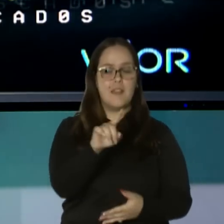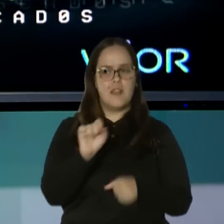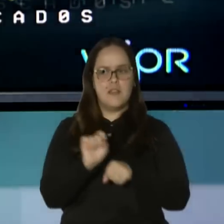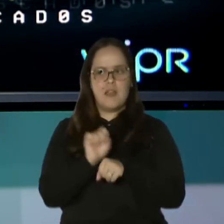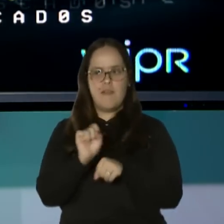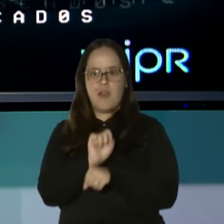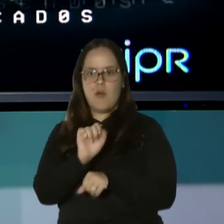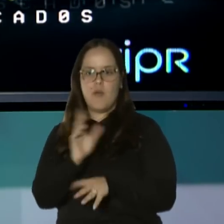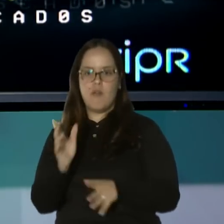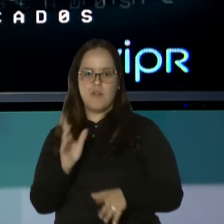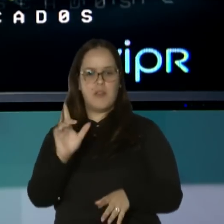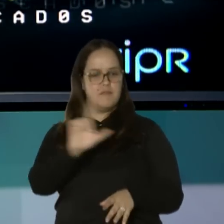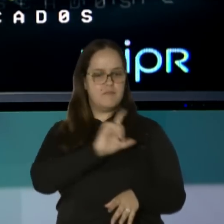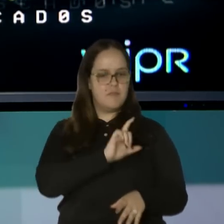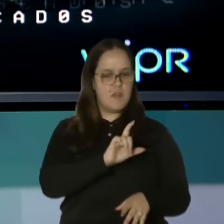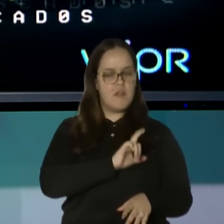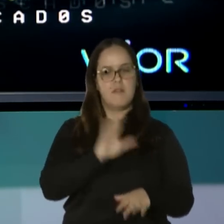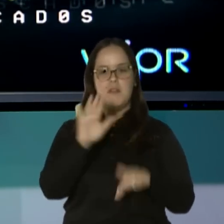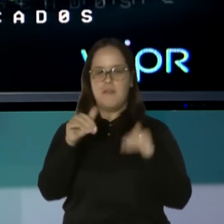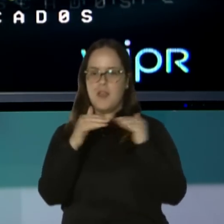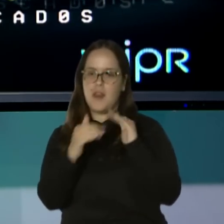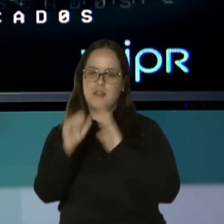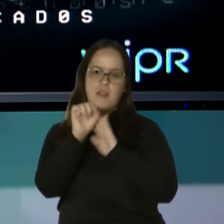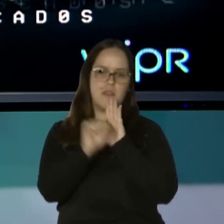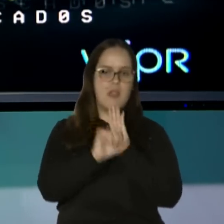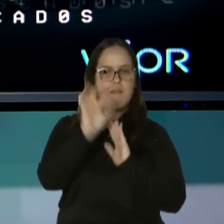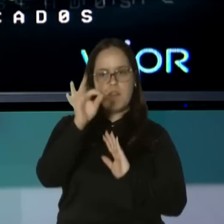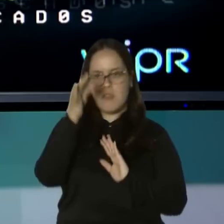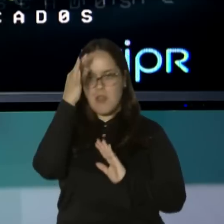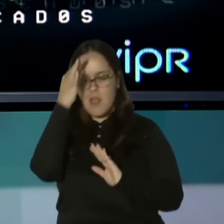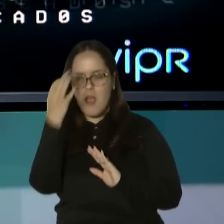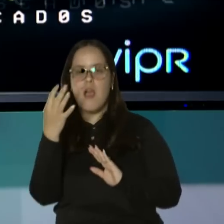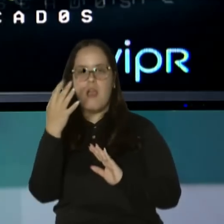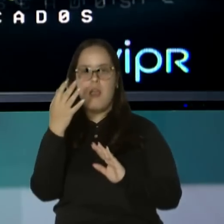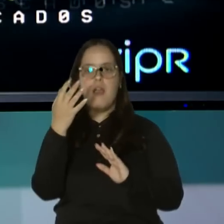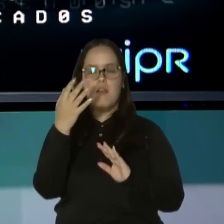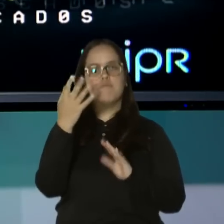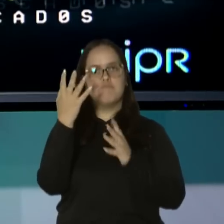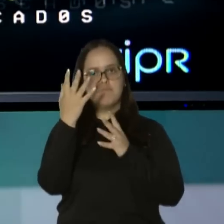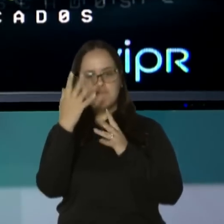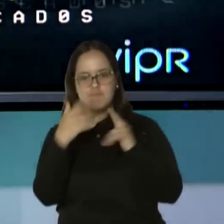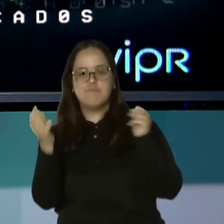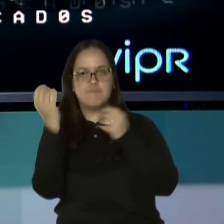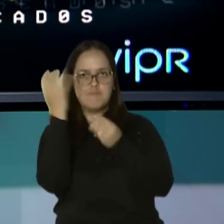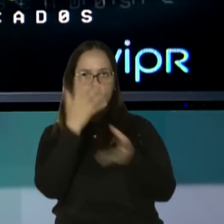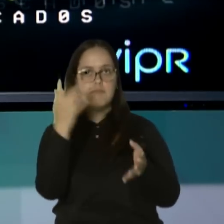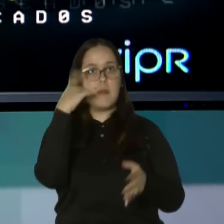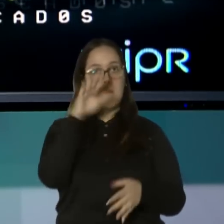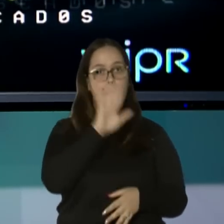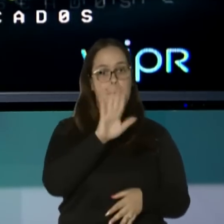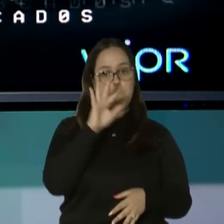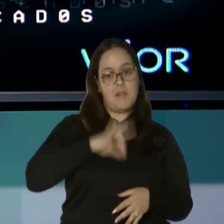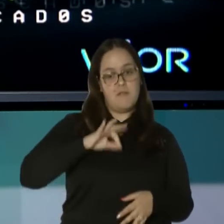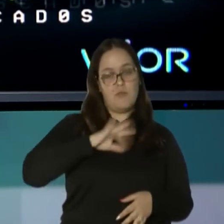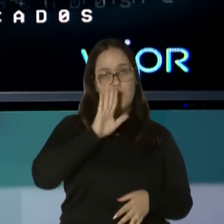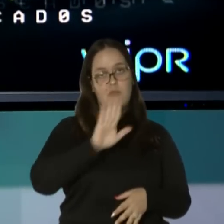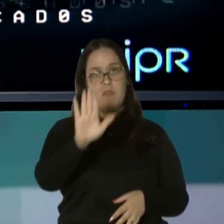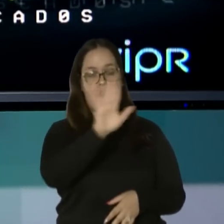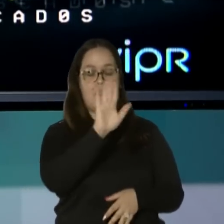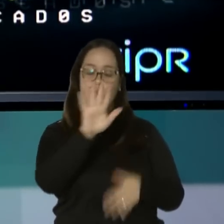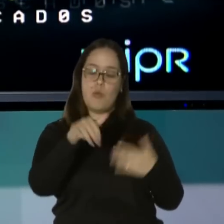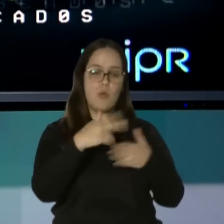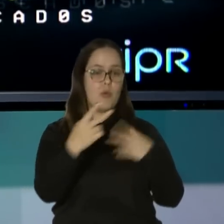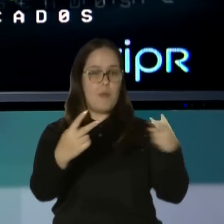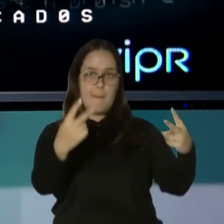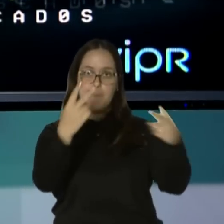agentes del orden público a nivel estatal, federal, pero para beneficio de ustedes, nuestro pueblo, nuestra gente. Y a todos los que nos ven también en